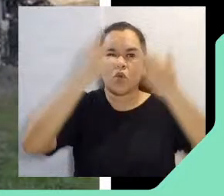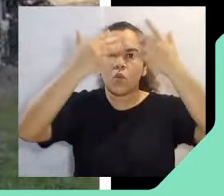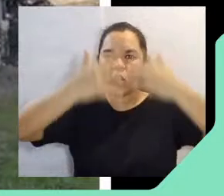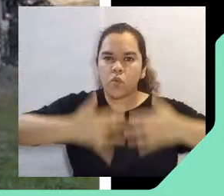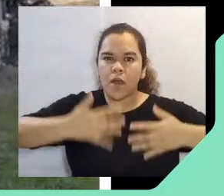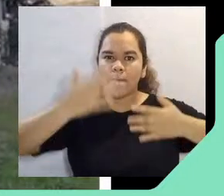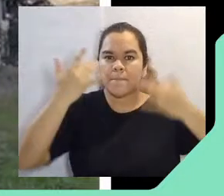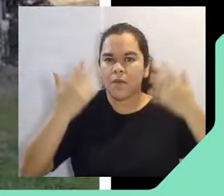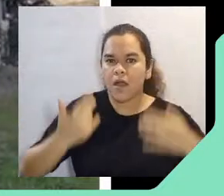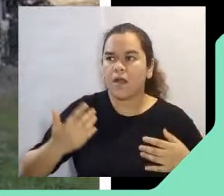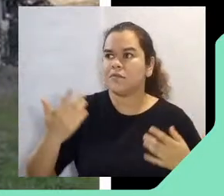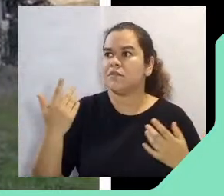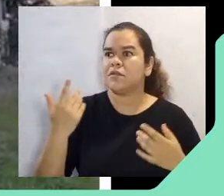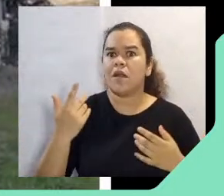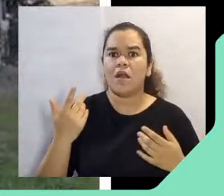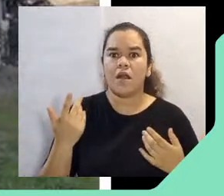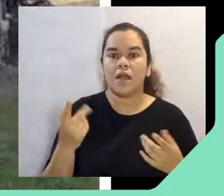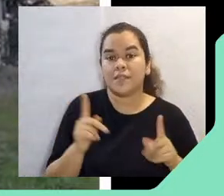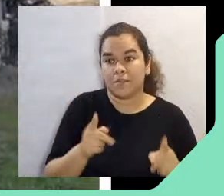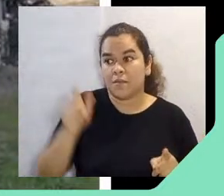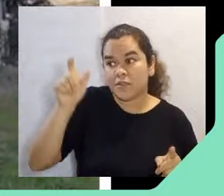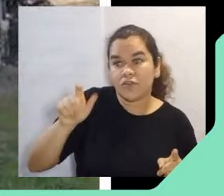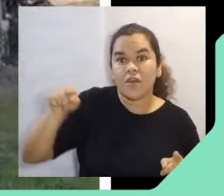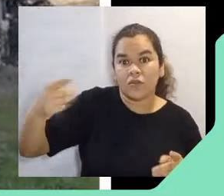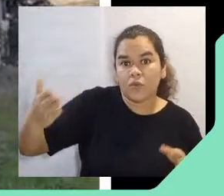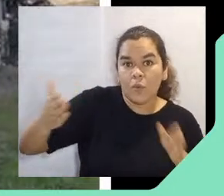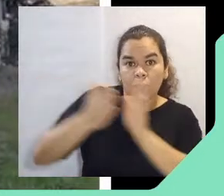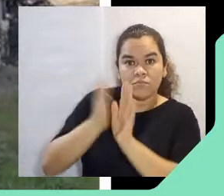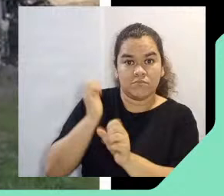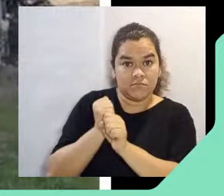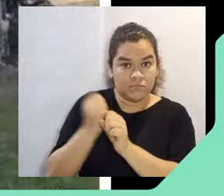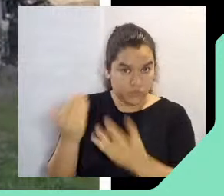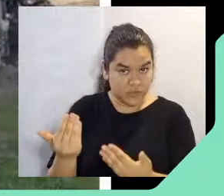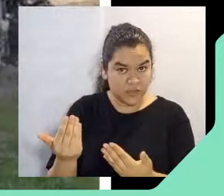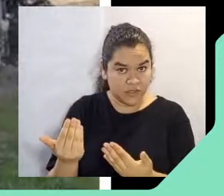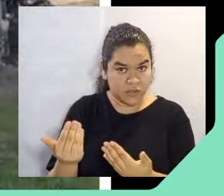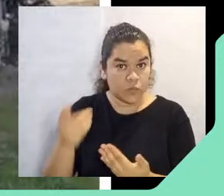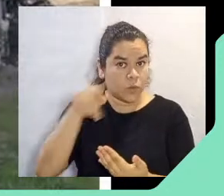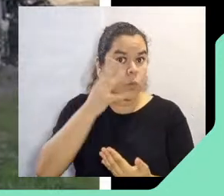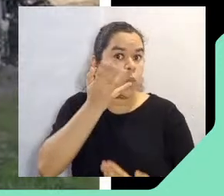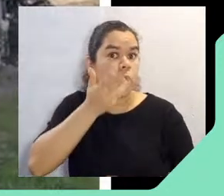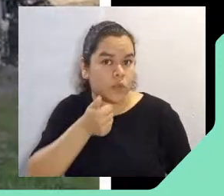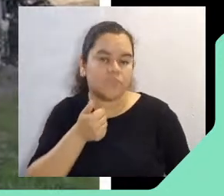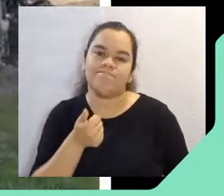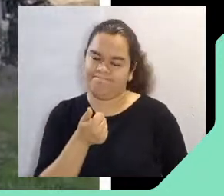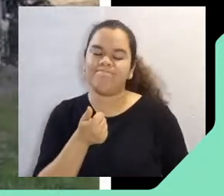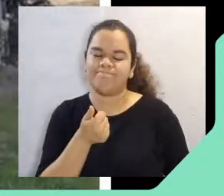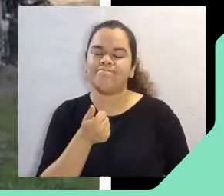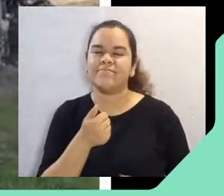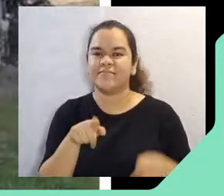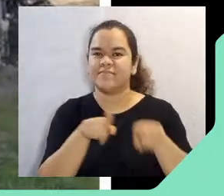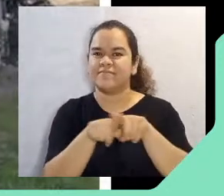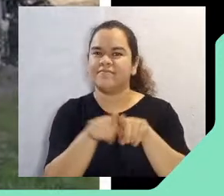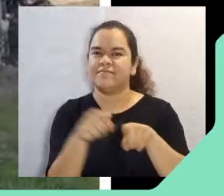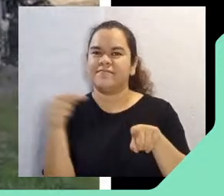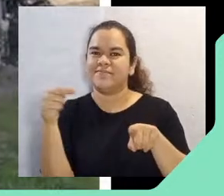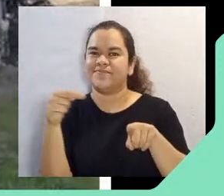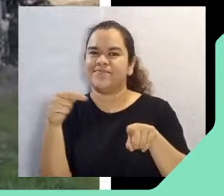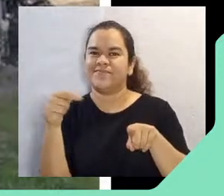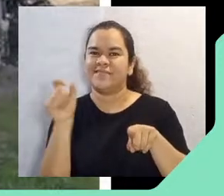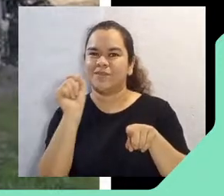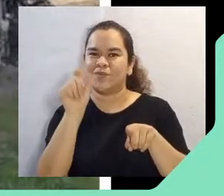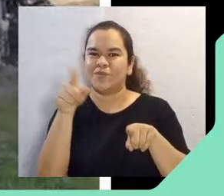además son capaces de trabajar en equipo, creo que la carrera de ingeniería electrónica es una